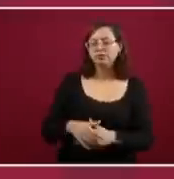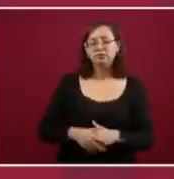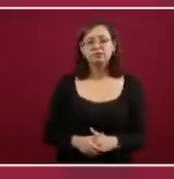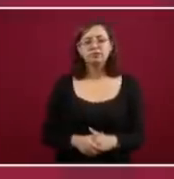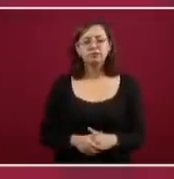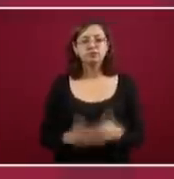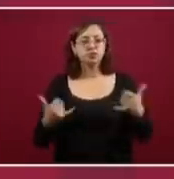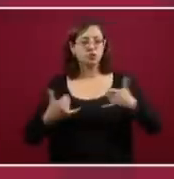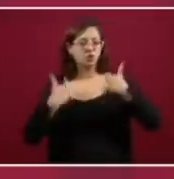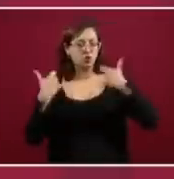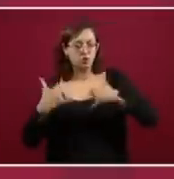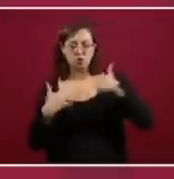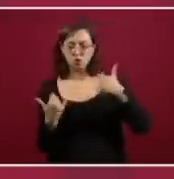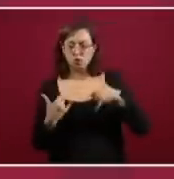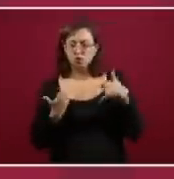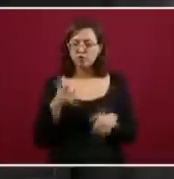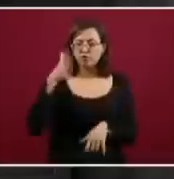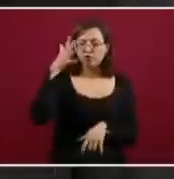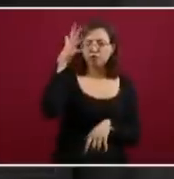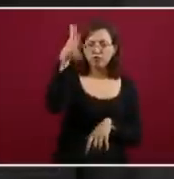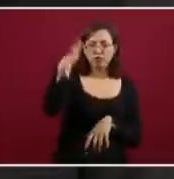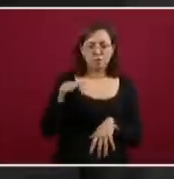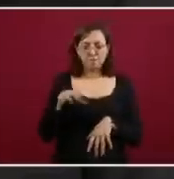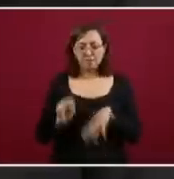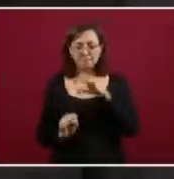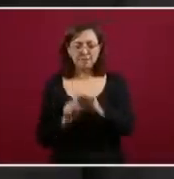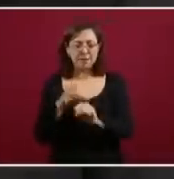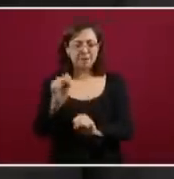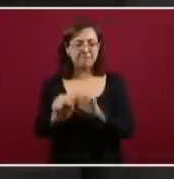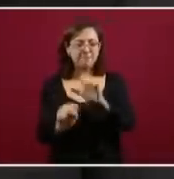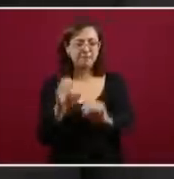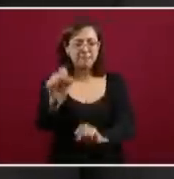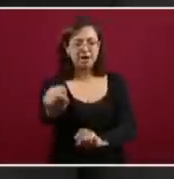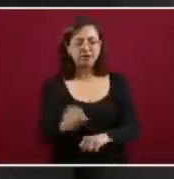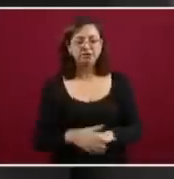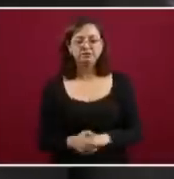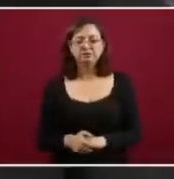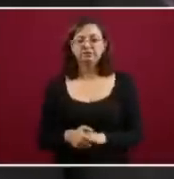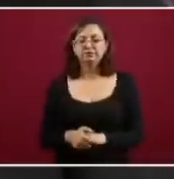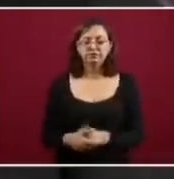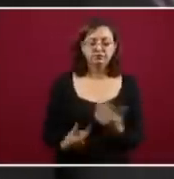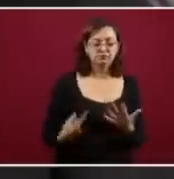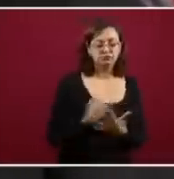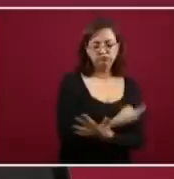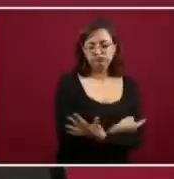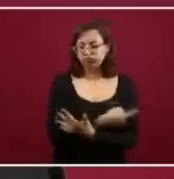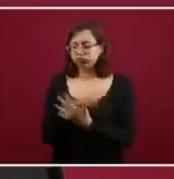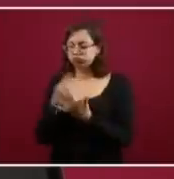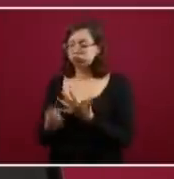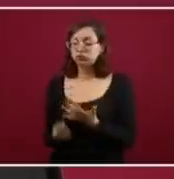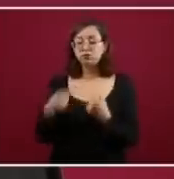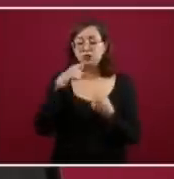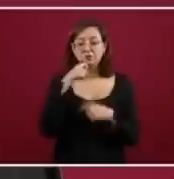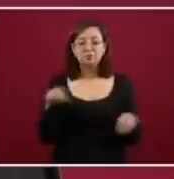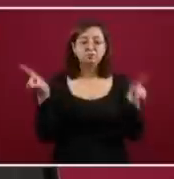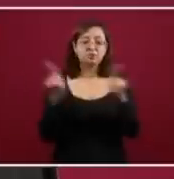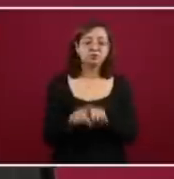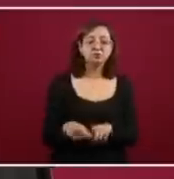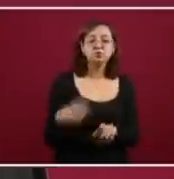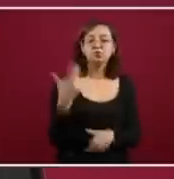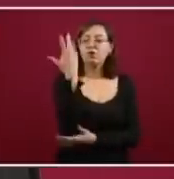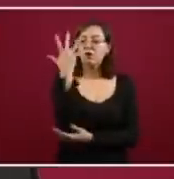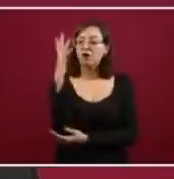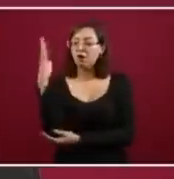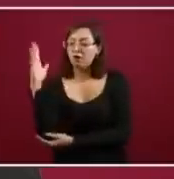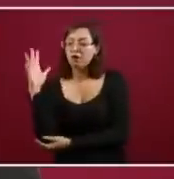los jóvenes construyendo el futuro todo lo que se está sembrando de